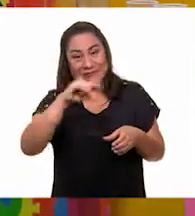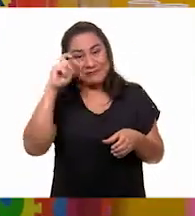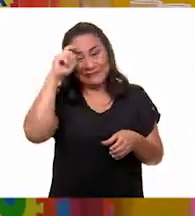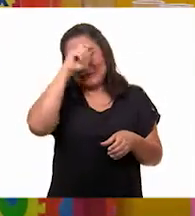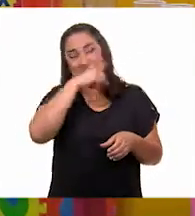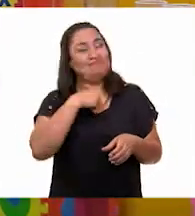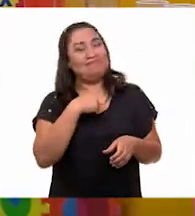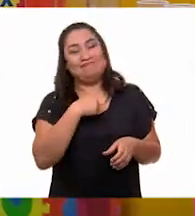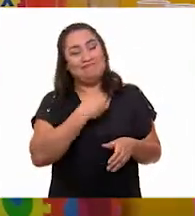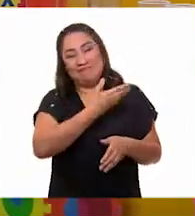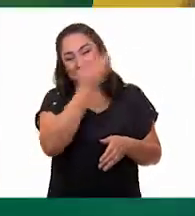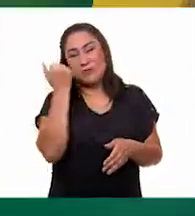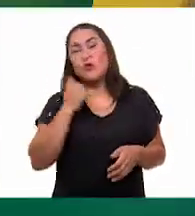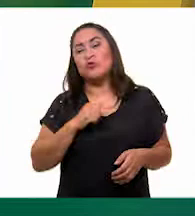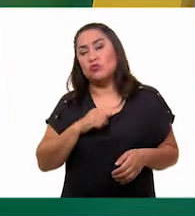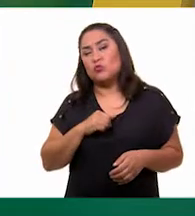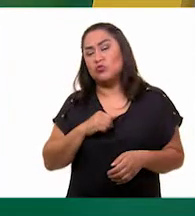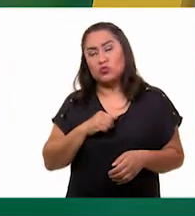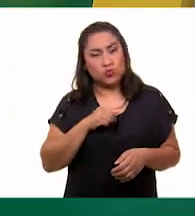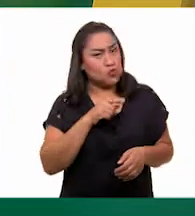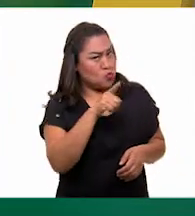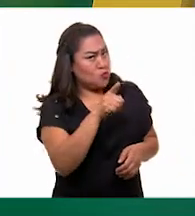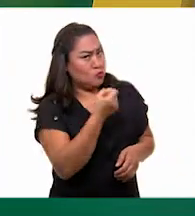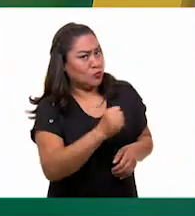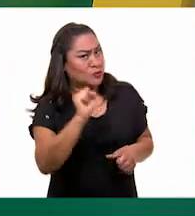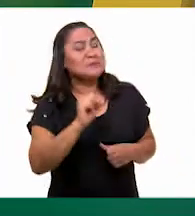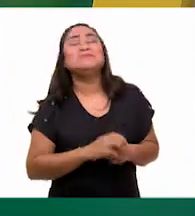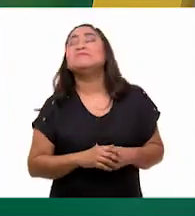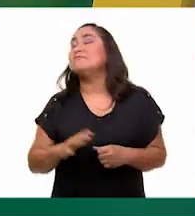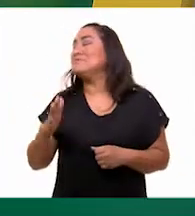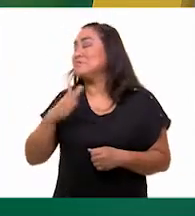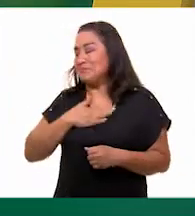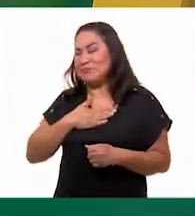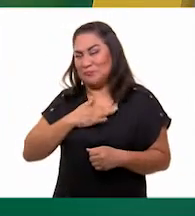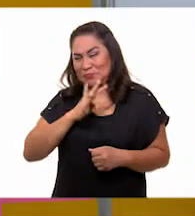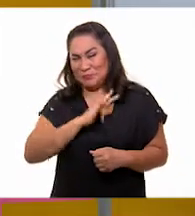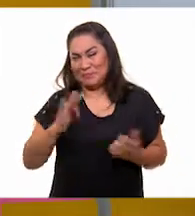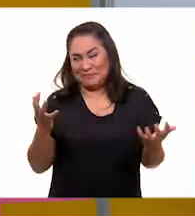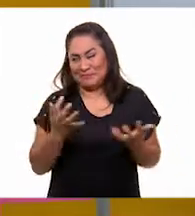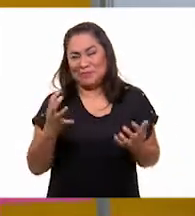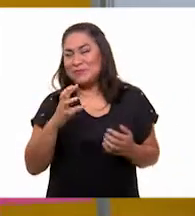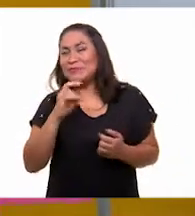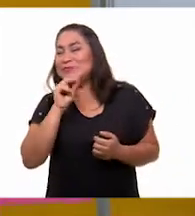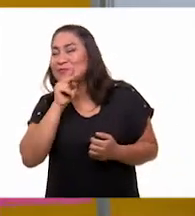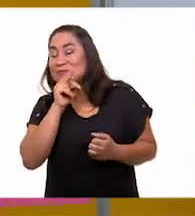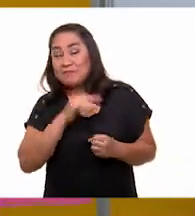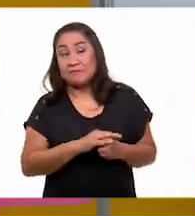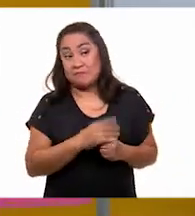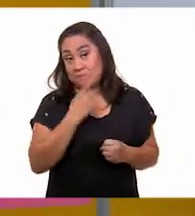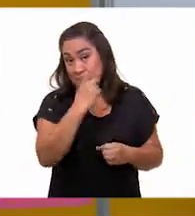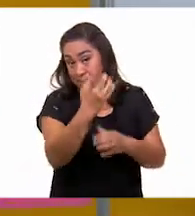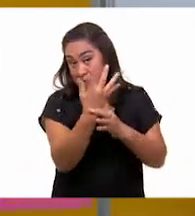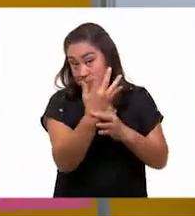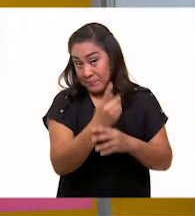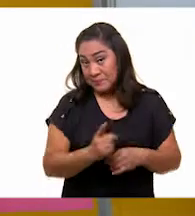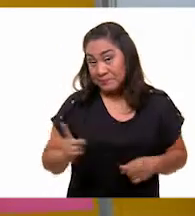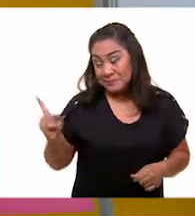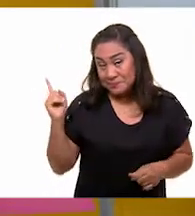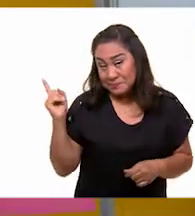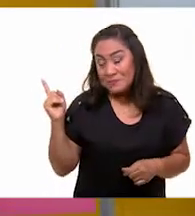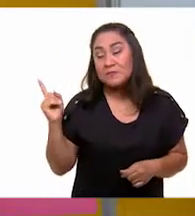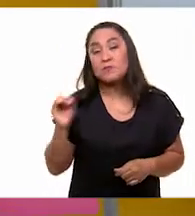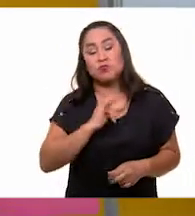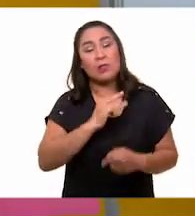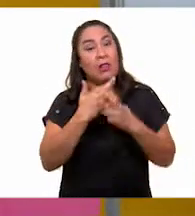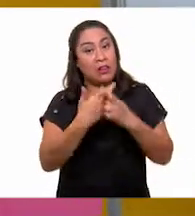recipiente y así. ¿Tú sí eres buena en eso? Sí, yo soy buena, entonces no te preocupes. Entonces, perfecto. Esta fue la botella, ¿verdad? Que eligieron. Esa fue la botella que